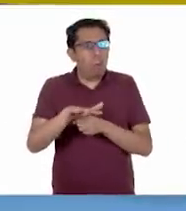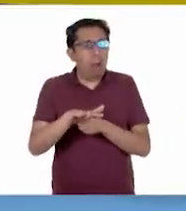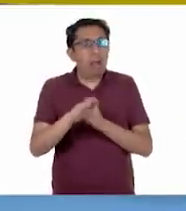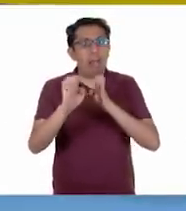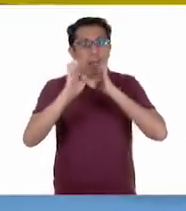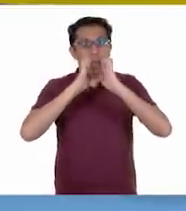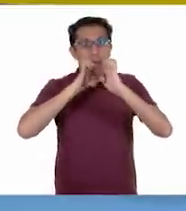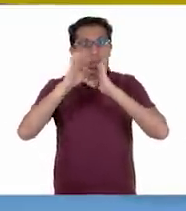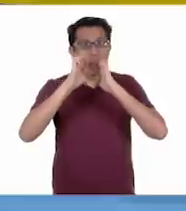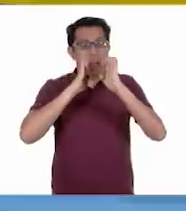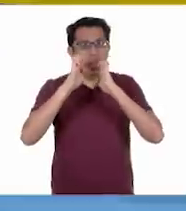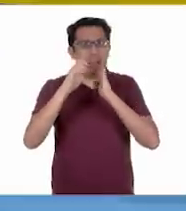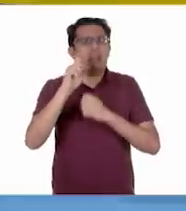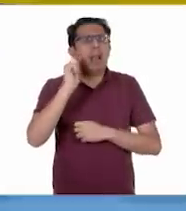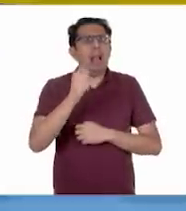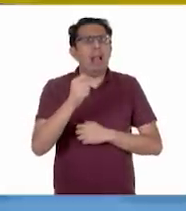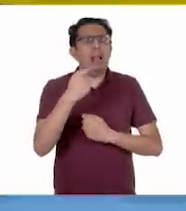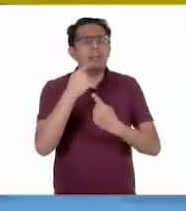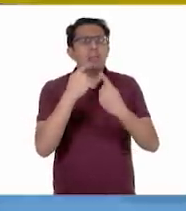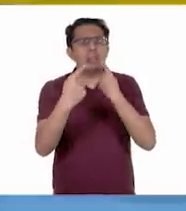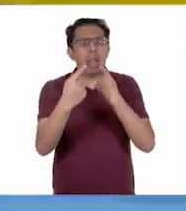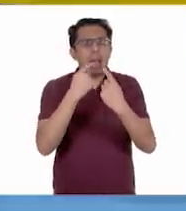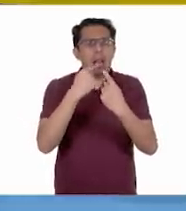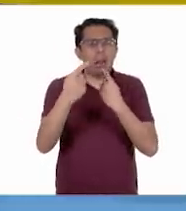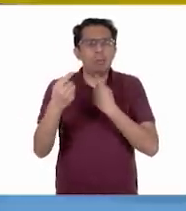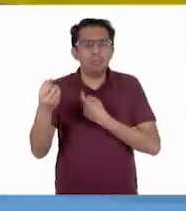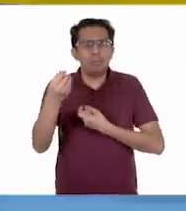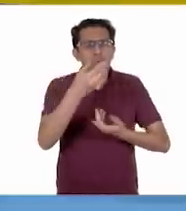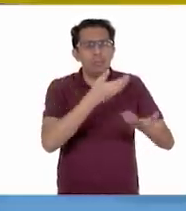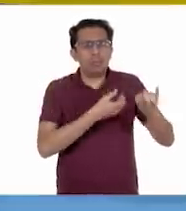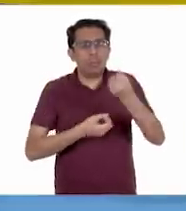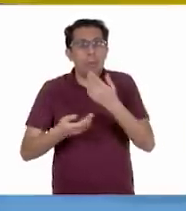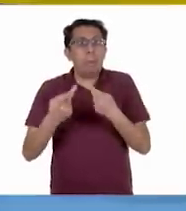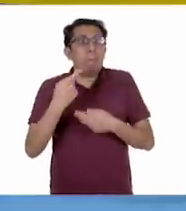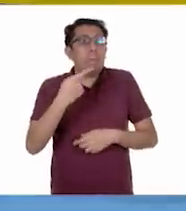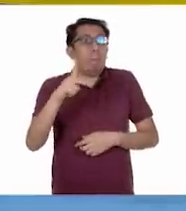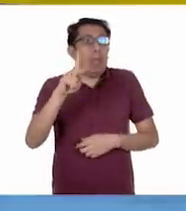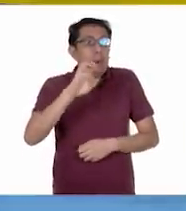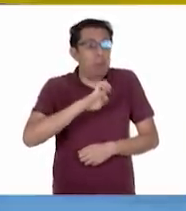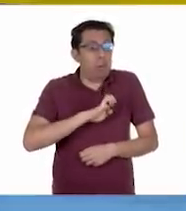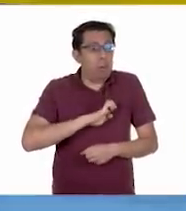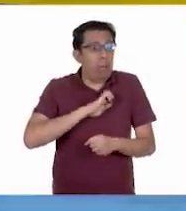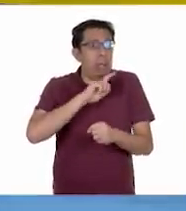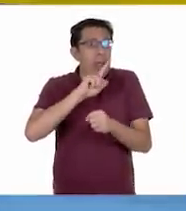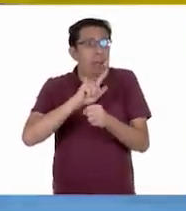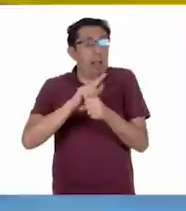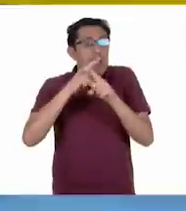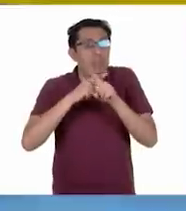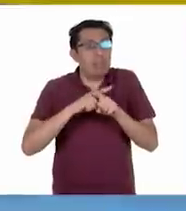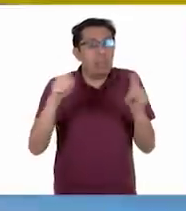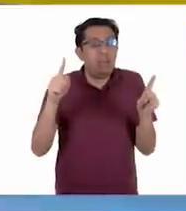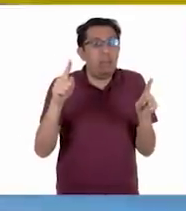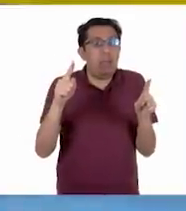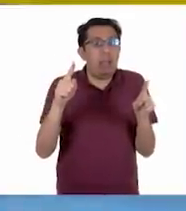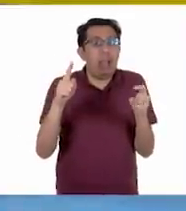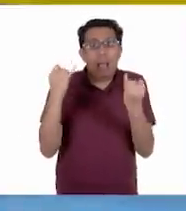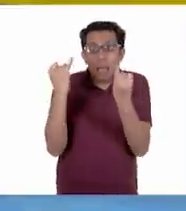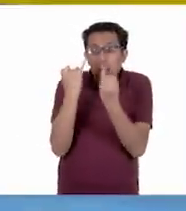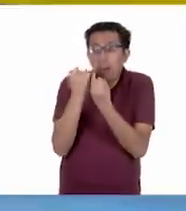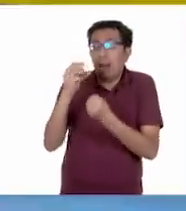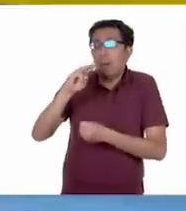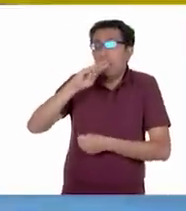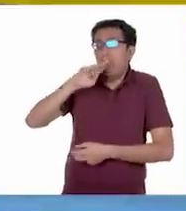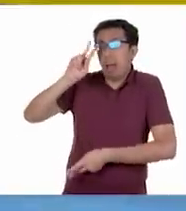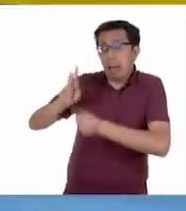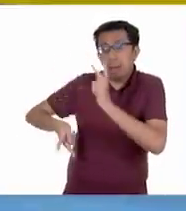entrevista es un diálogo, pero es un diálogo especial o diferente. No es como cuando platicamos con nuestra mamá o